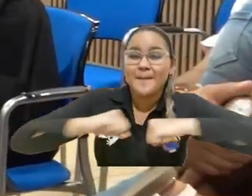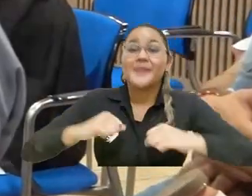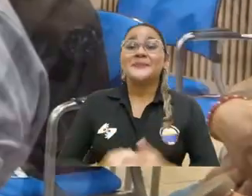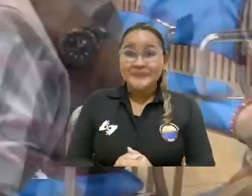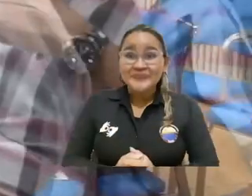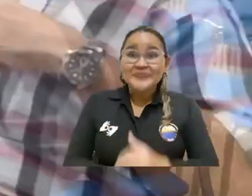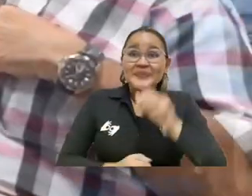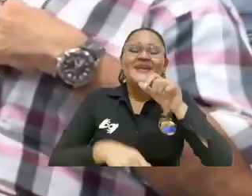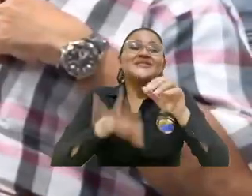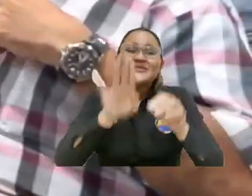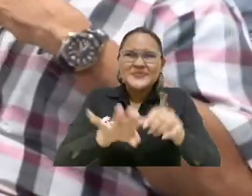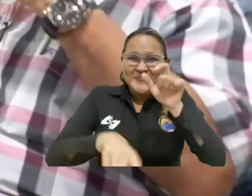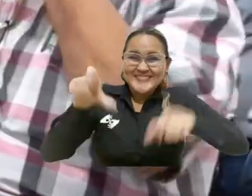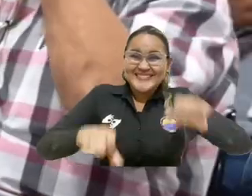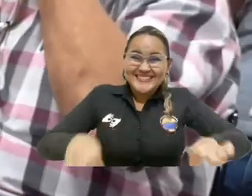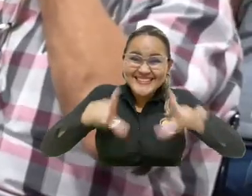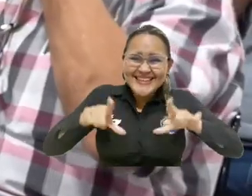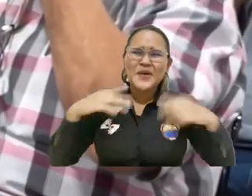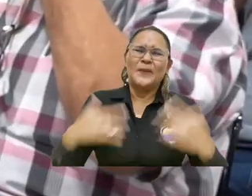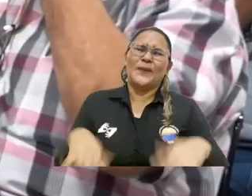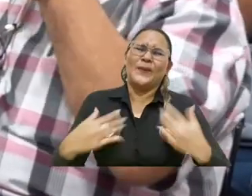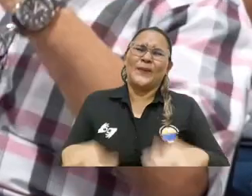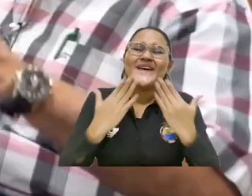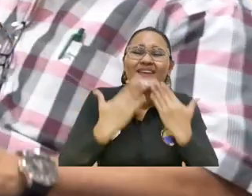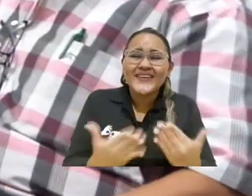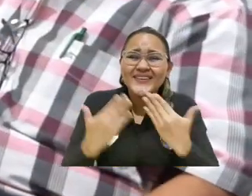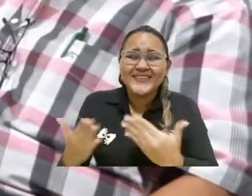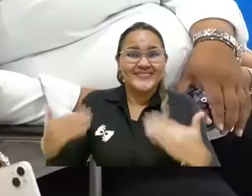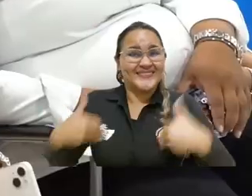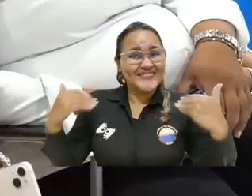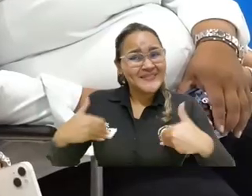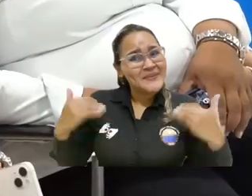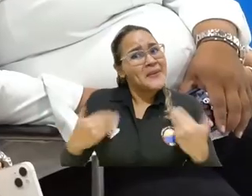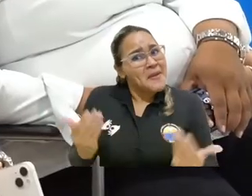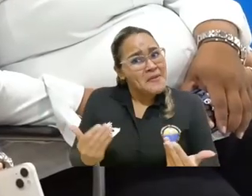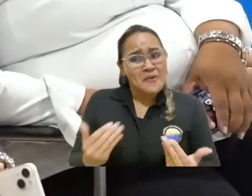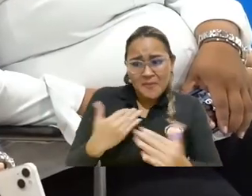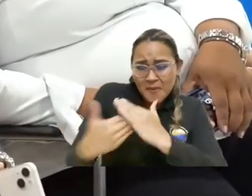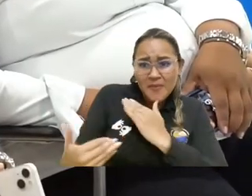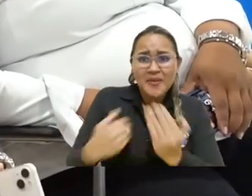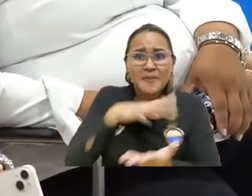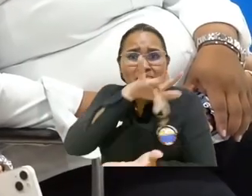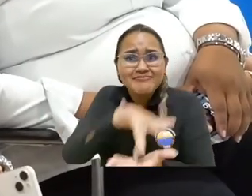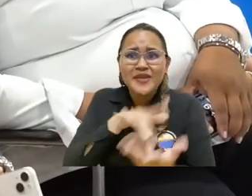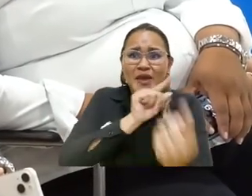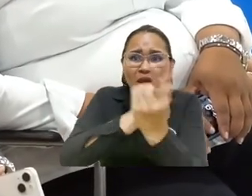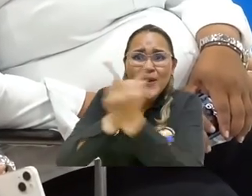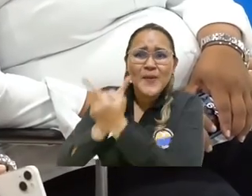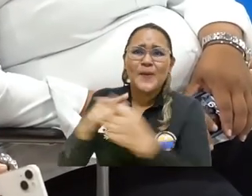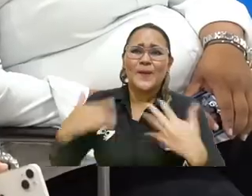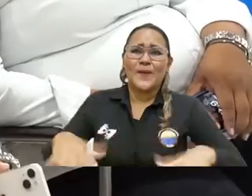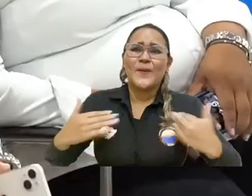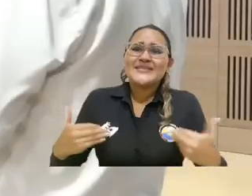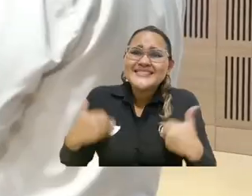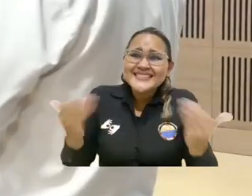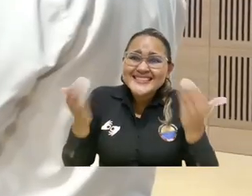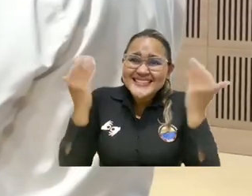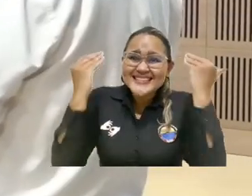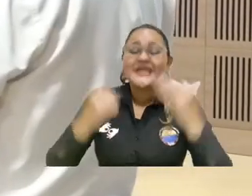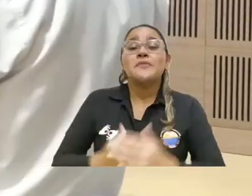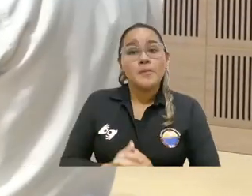palabras de agradecimiento, los egresados del programa de economía expresaron su alegría al ser tenidos en cuenta con este encuentro de graduados